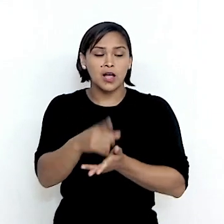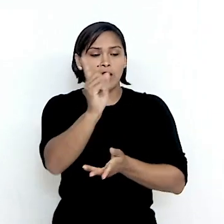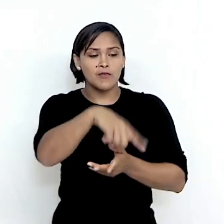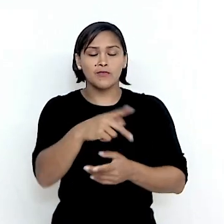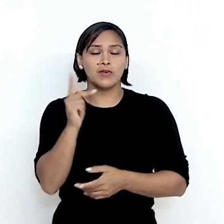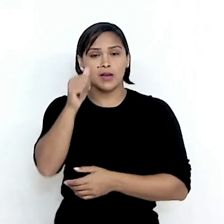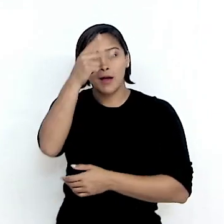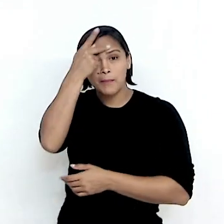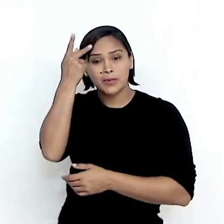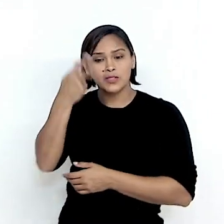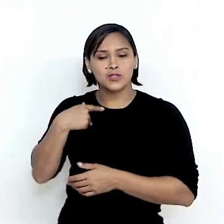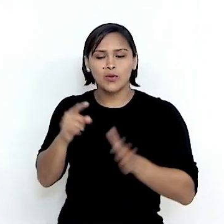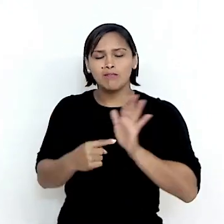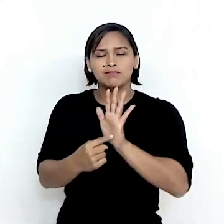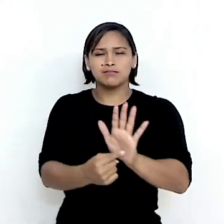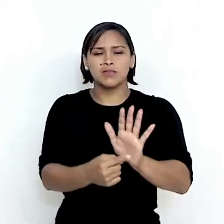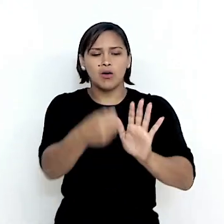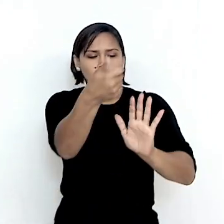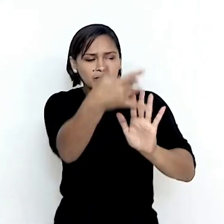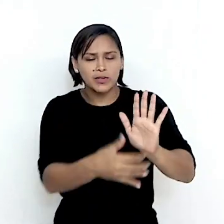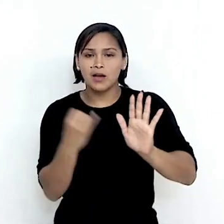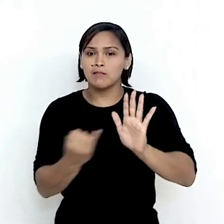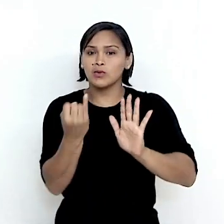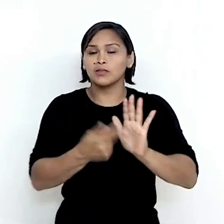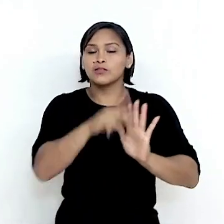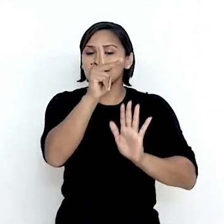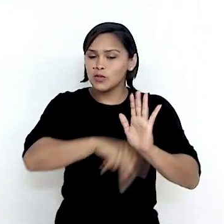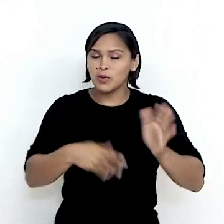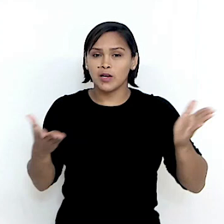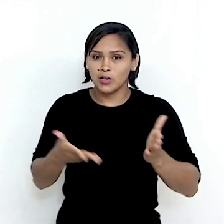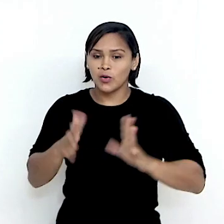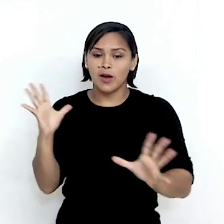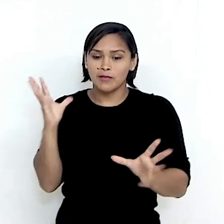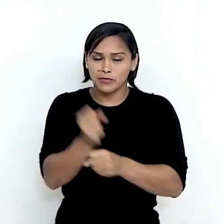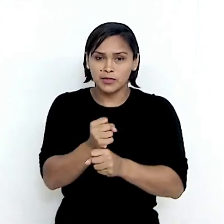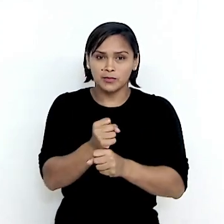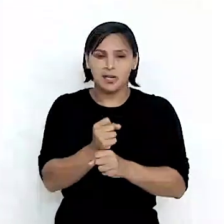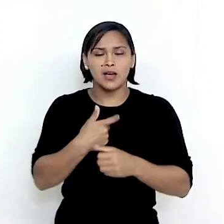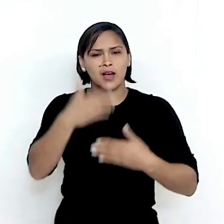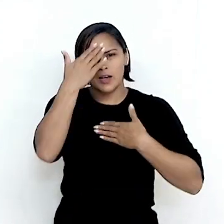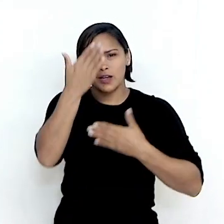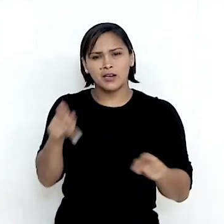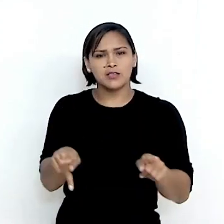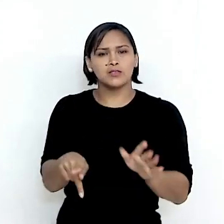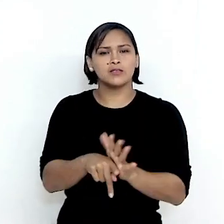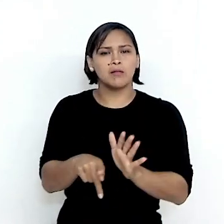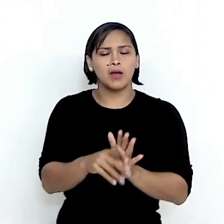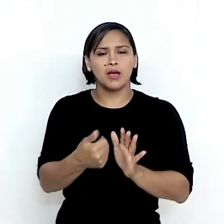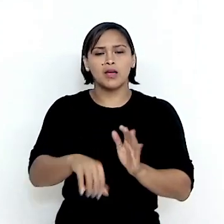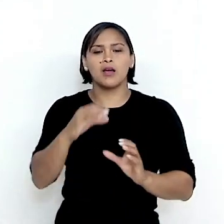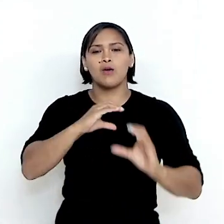un proyecto que hoy vemos a la luz. También al secretario ejecutivo del Ministerio de Comunicaciones de Brasil,